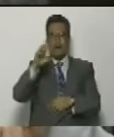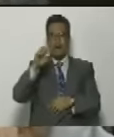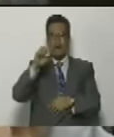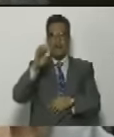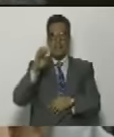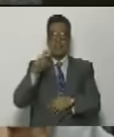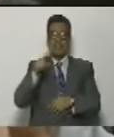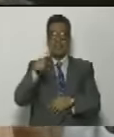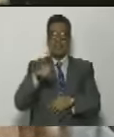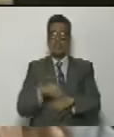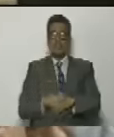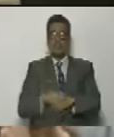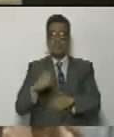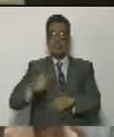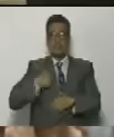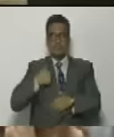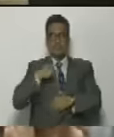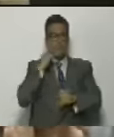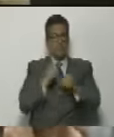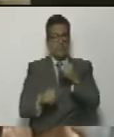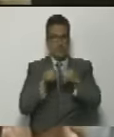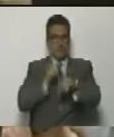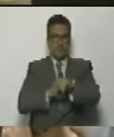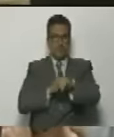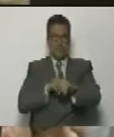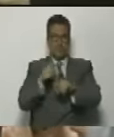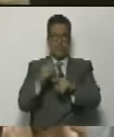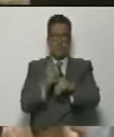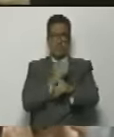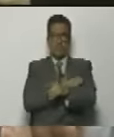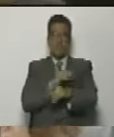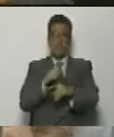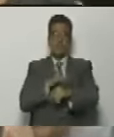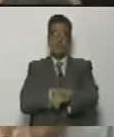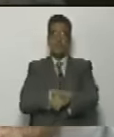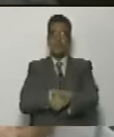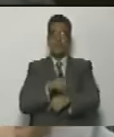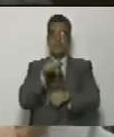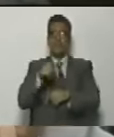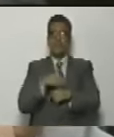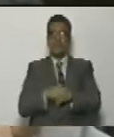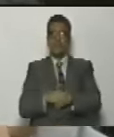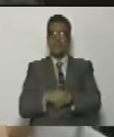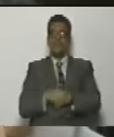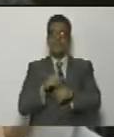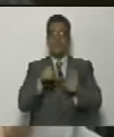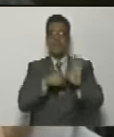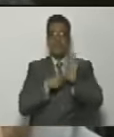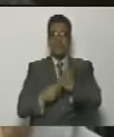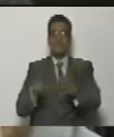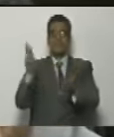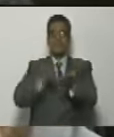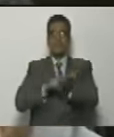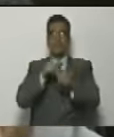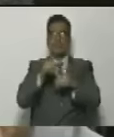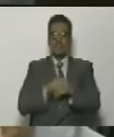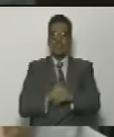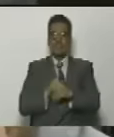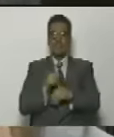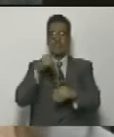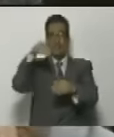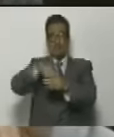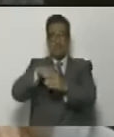que aproveche este último minuto antes que el presidente me declare fuera de orden, propuso y lo ratificamos, que